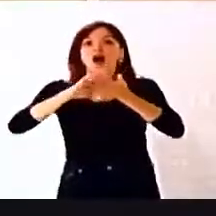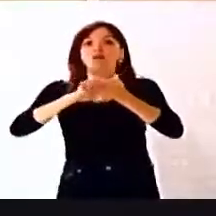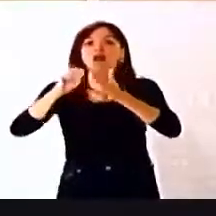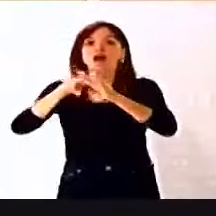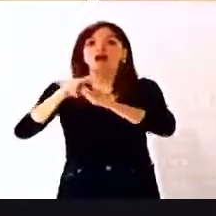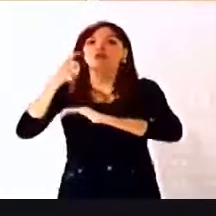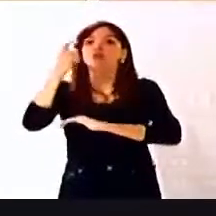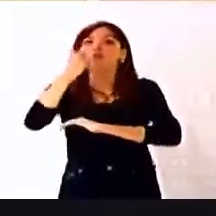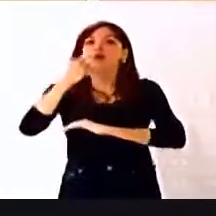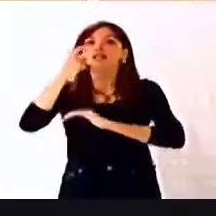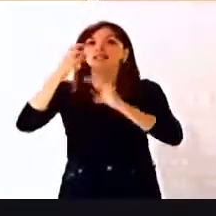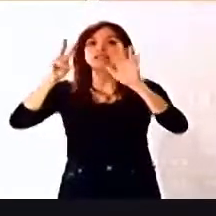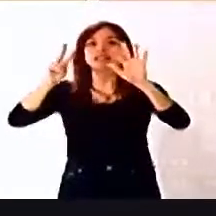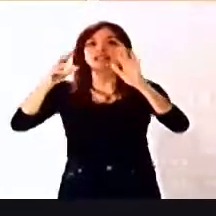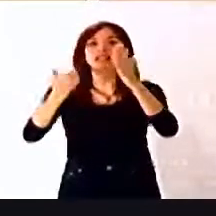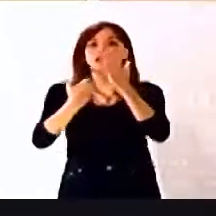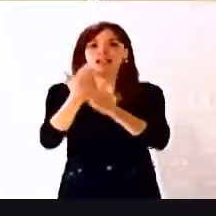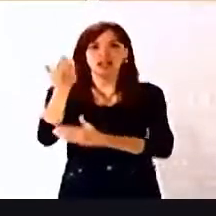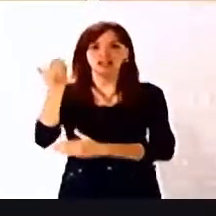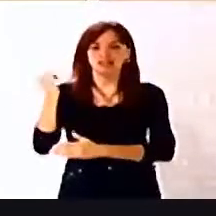7 días.